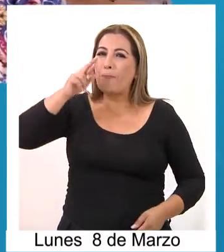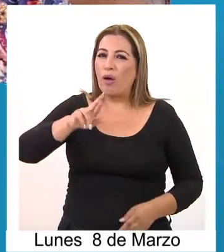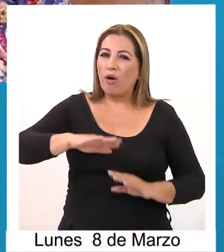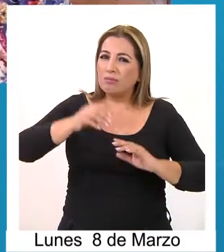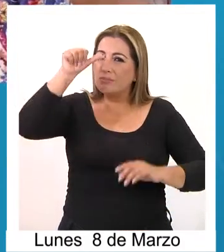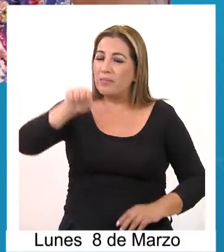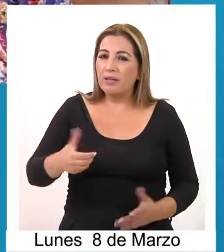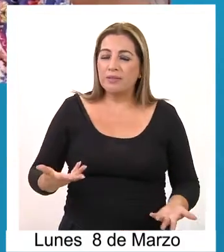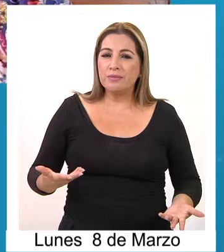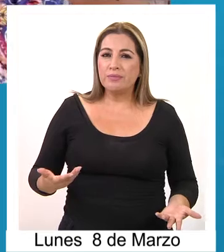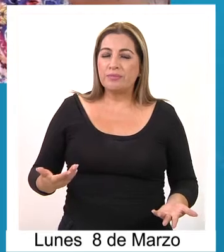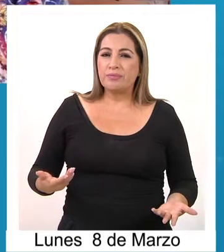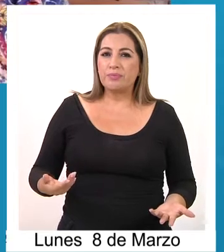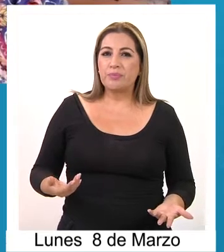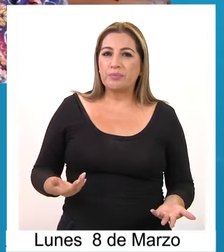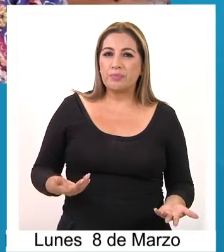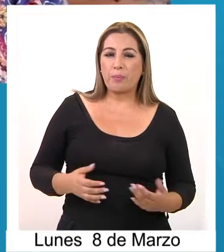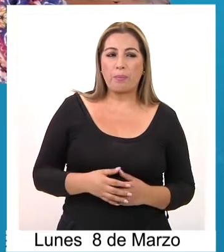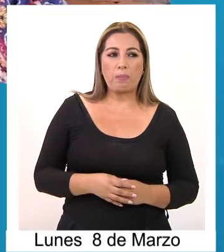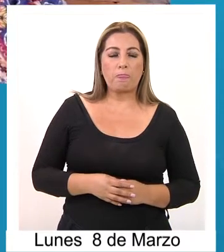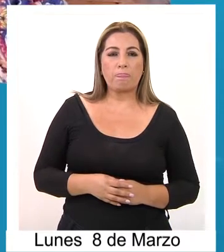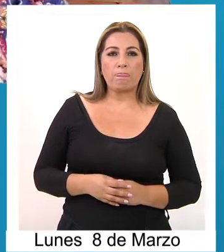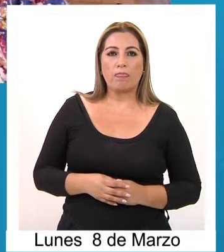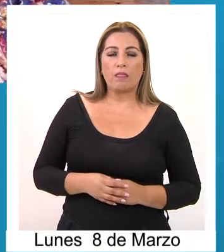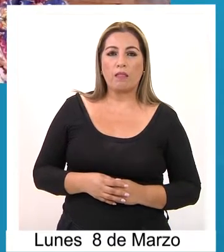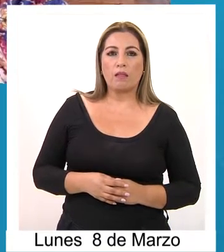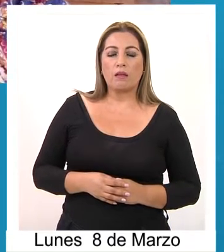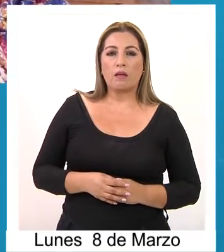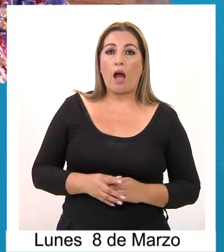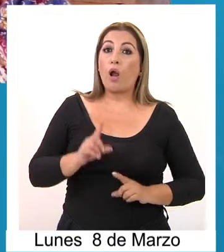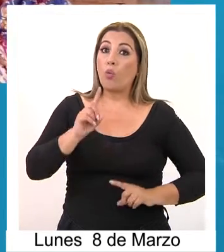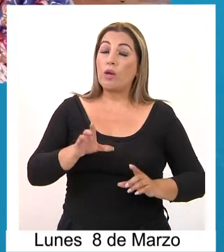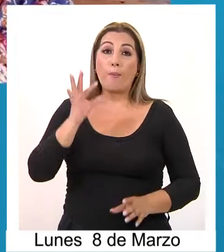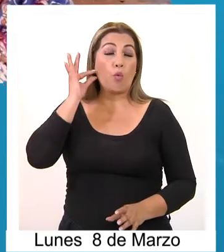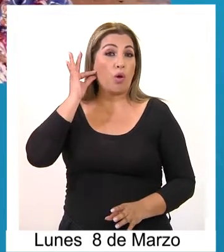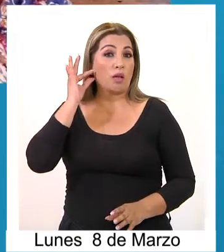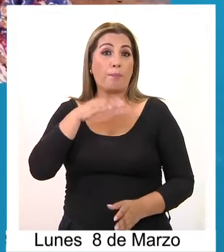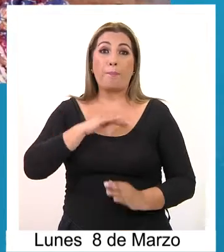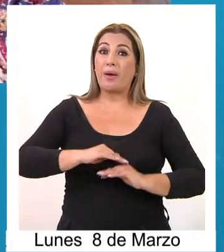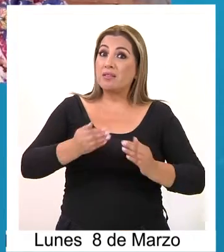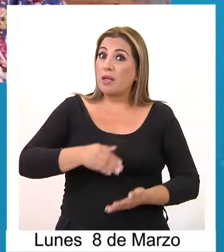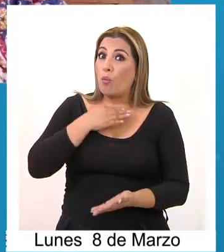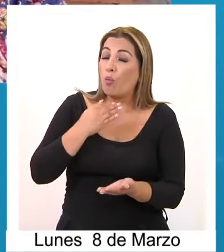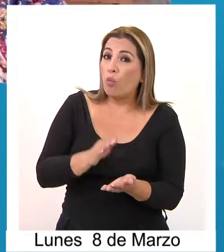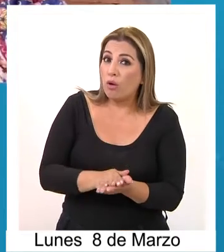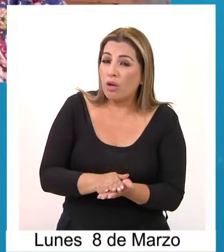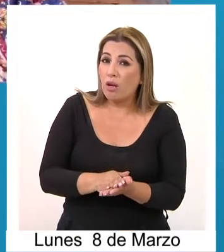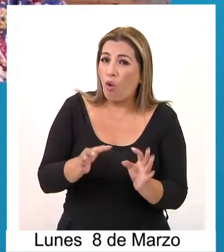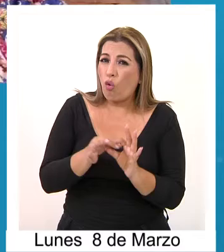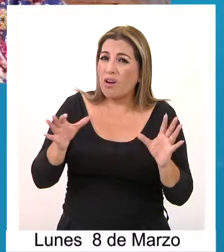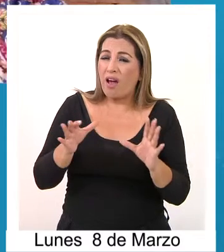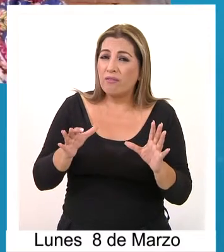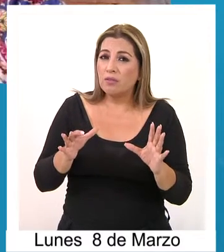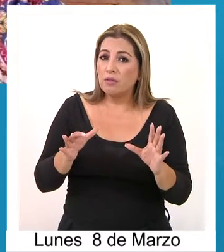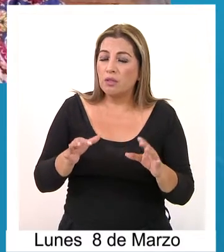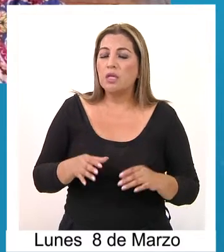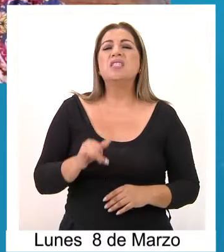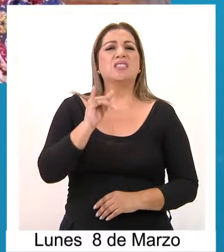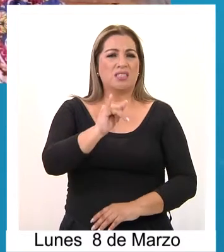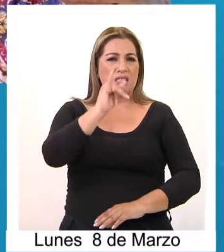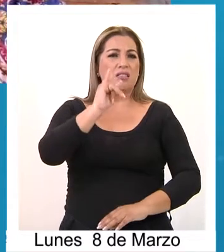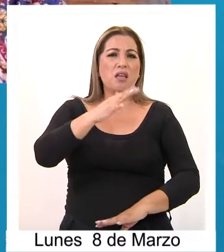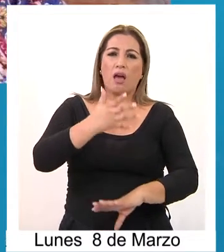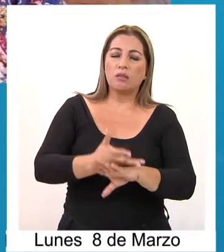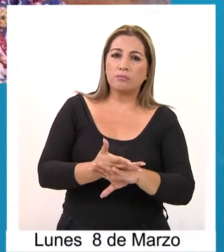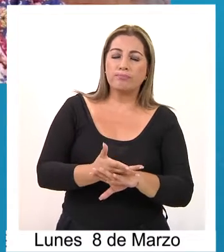en ese estado, pero no sé si ha habido víctimas o casos Sí, graves, personas internadas. sí, sí,